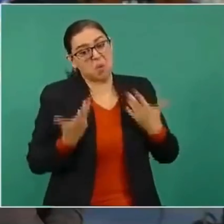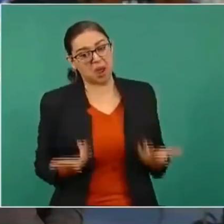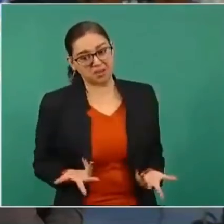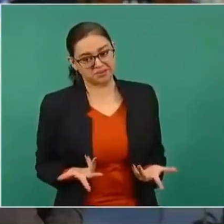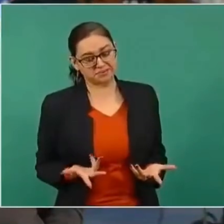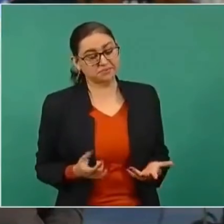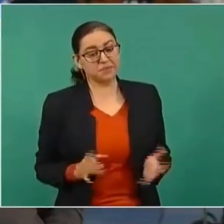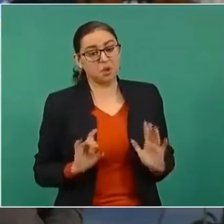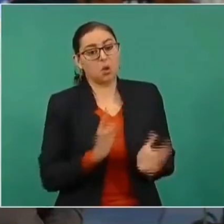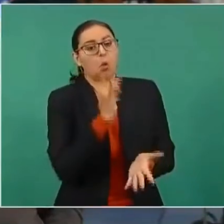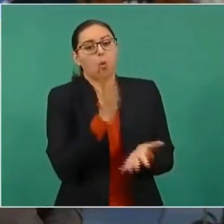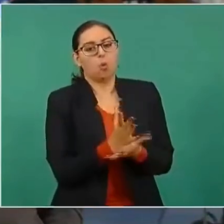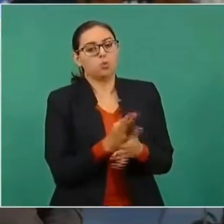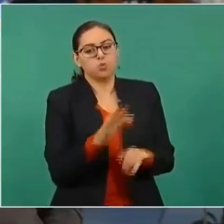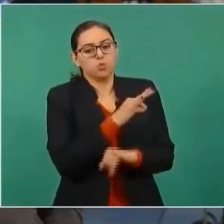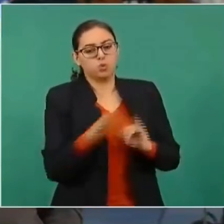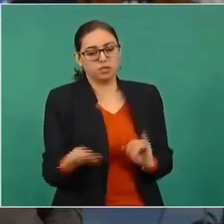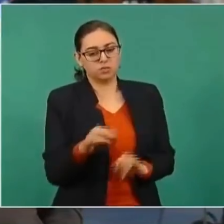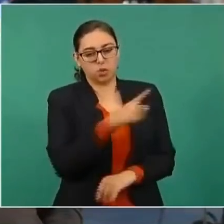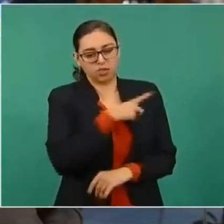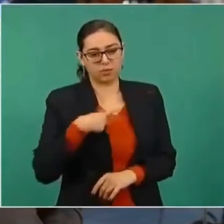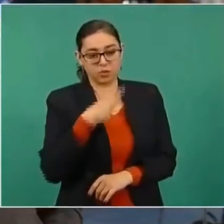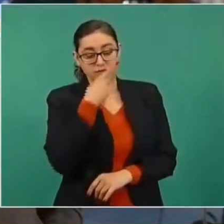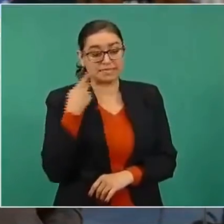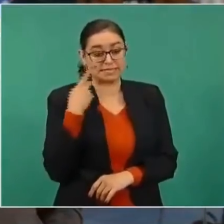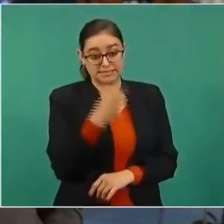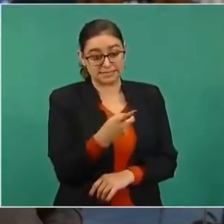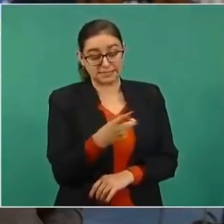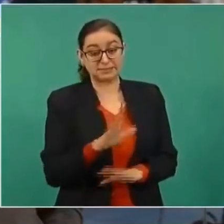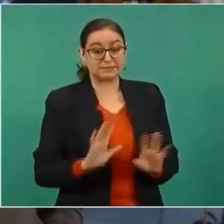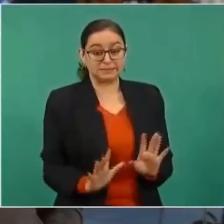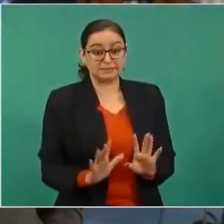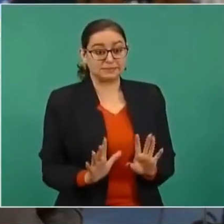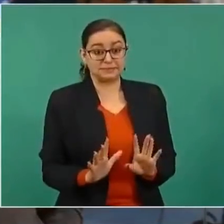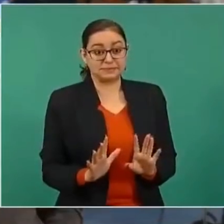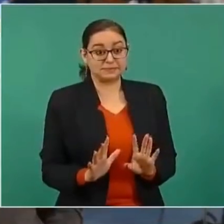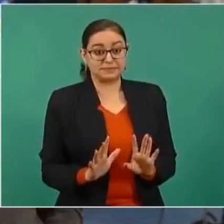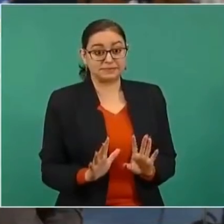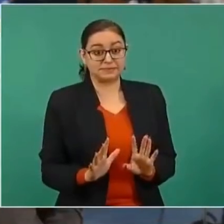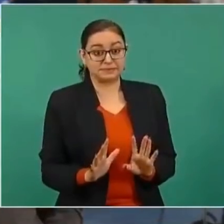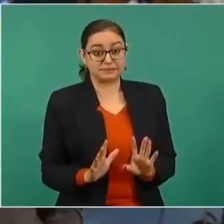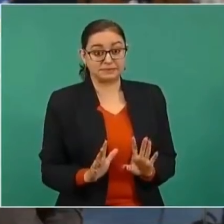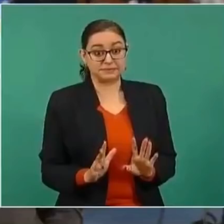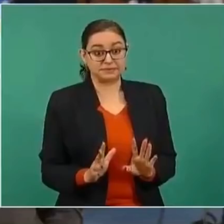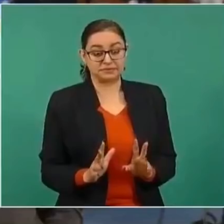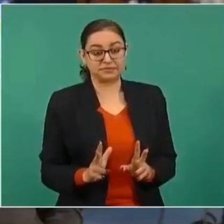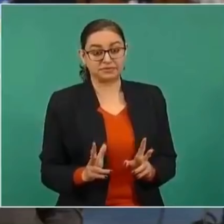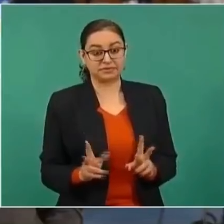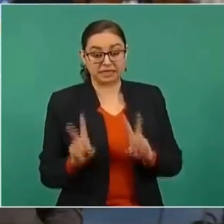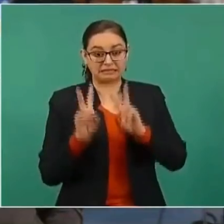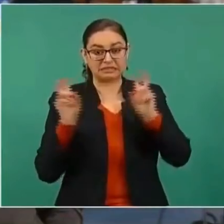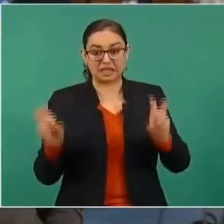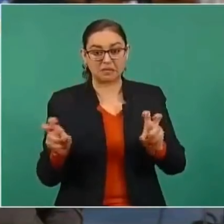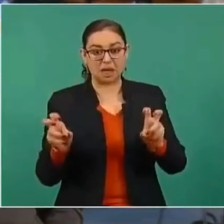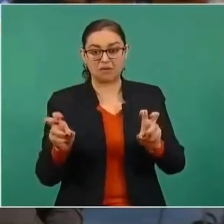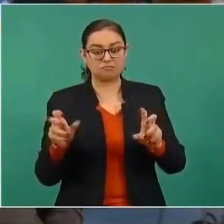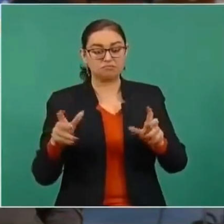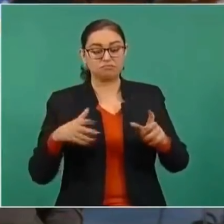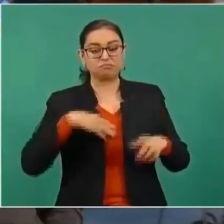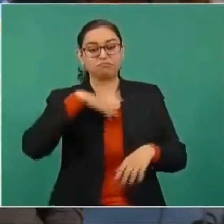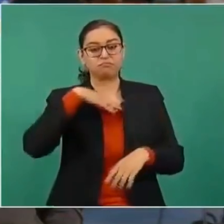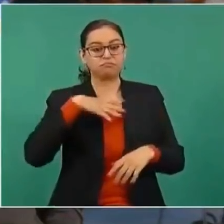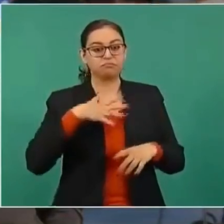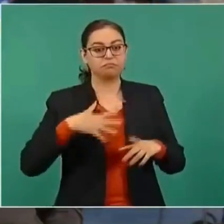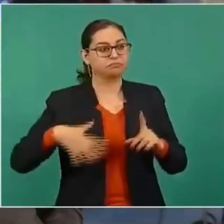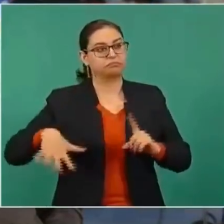esto, finalmente el tema, esto es distrae. El punto central es que